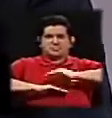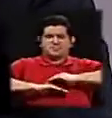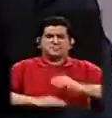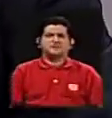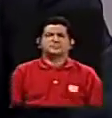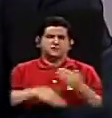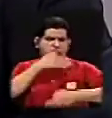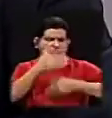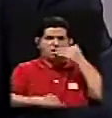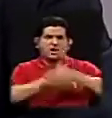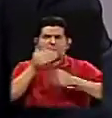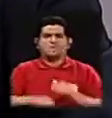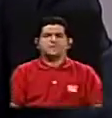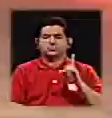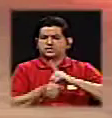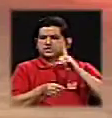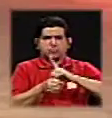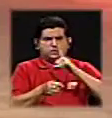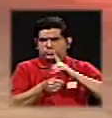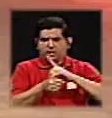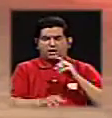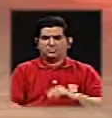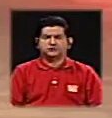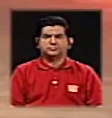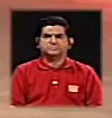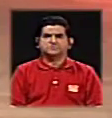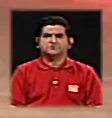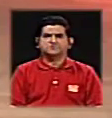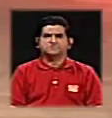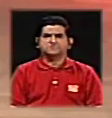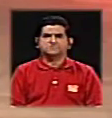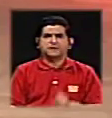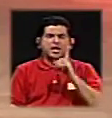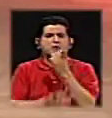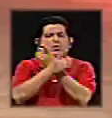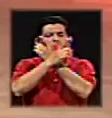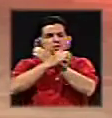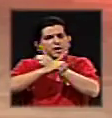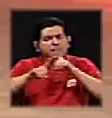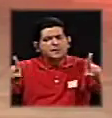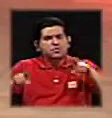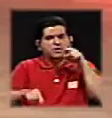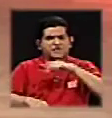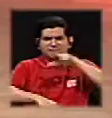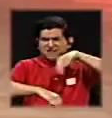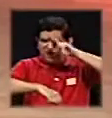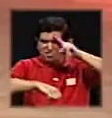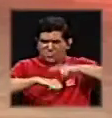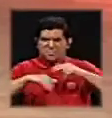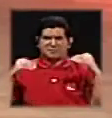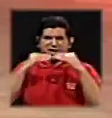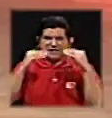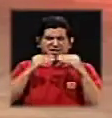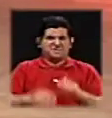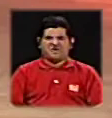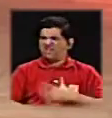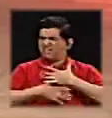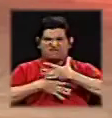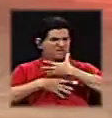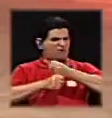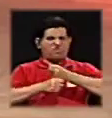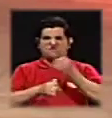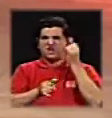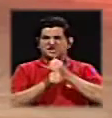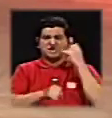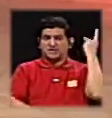desempeño de los legisladores. En una democracia, ¿es usual este nivel de desconfianza en una institución